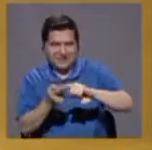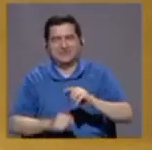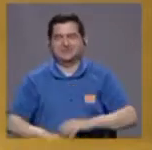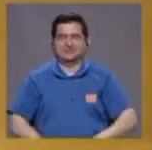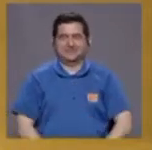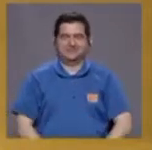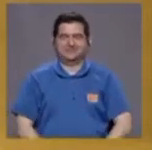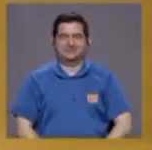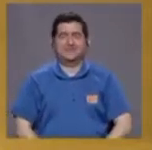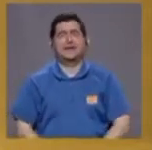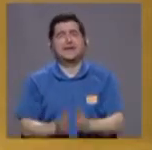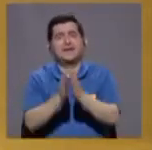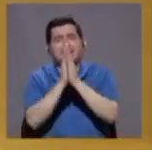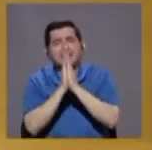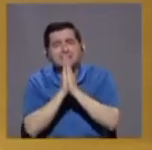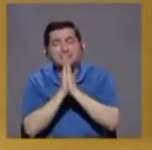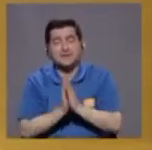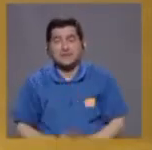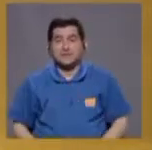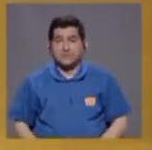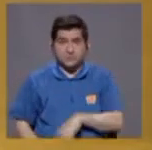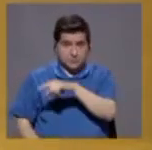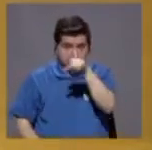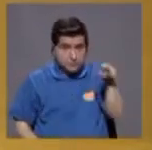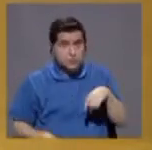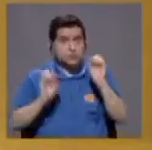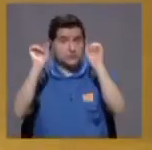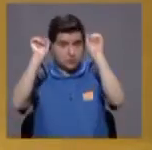que, si es posible,